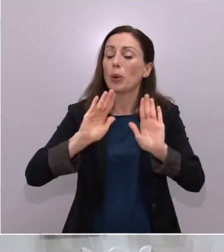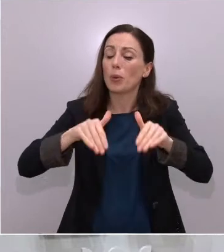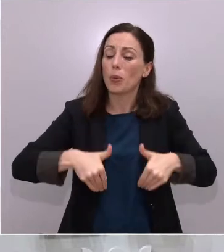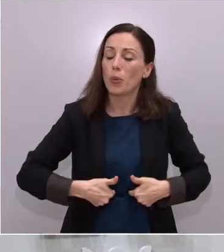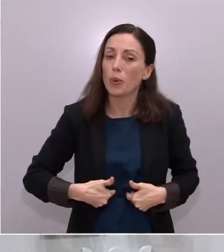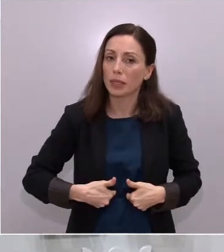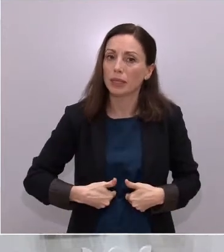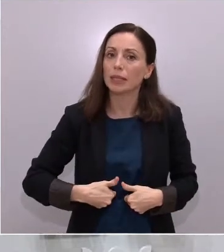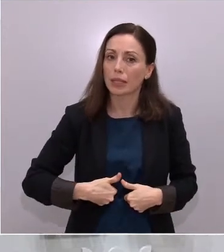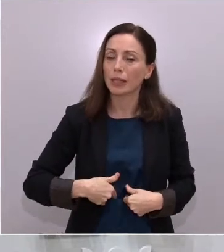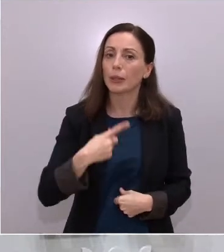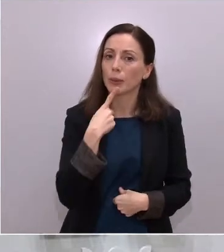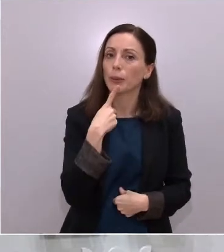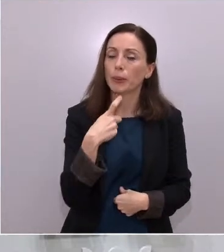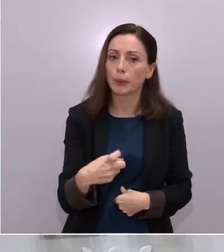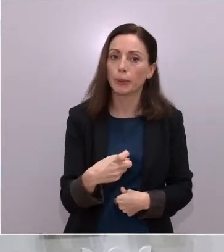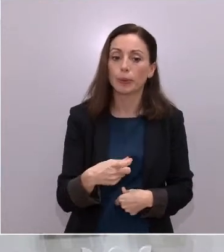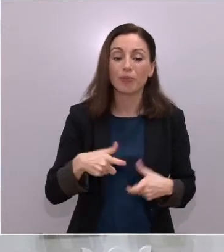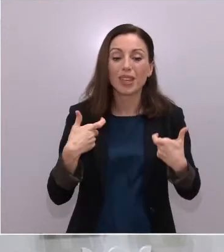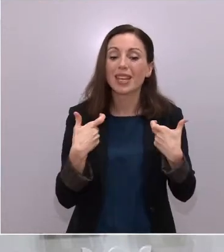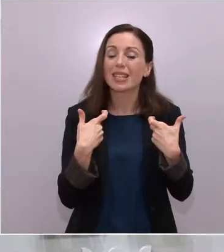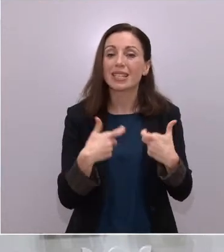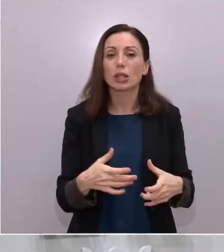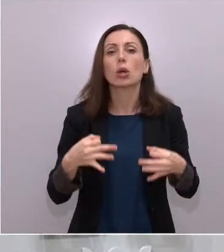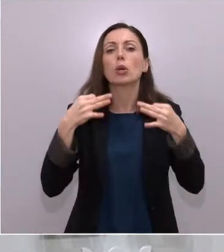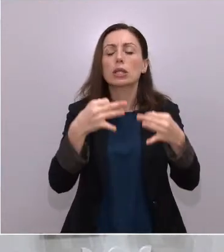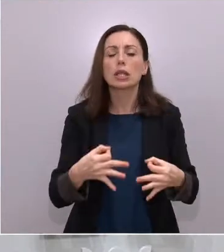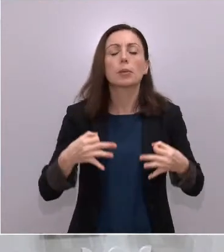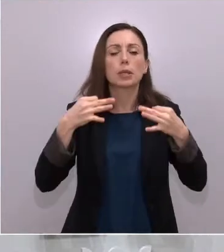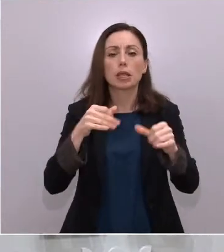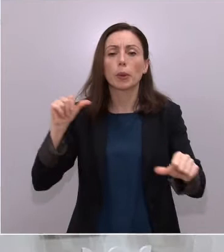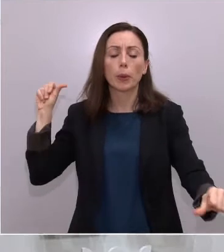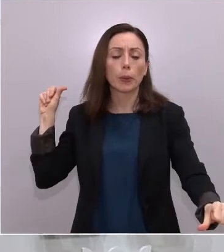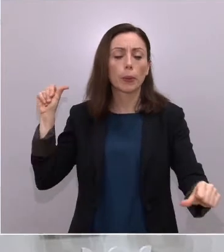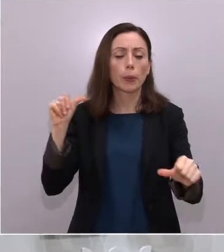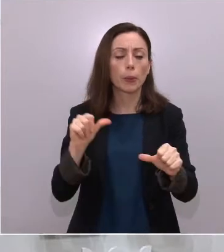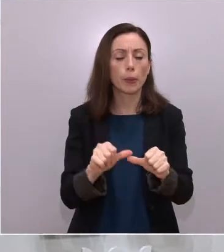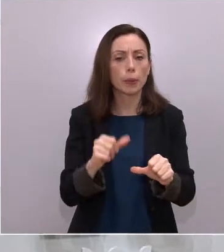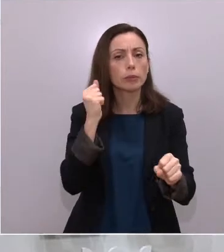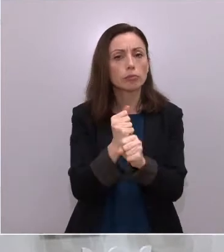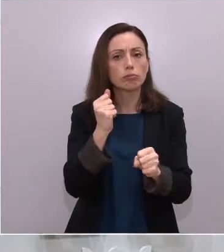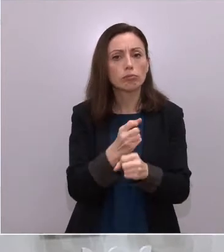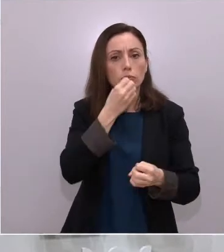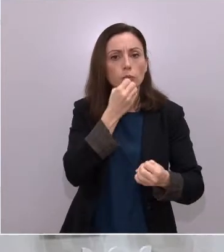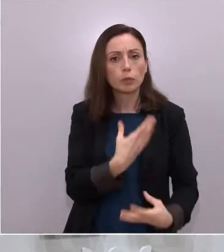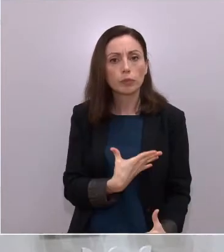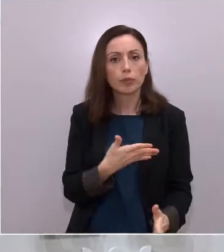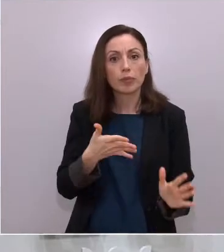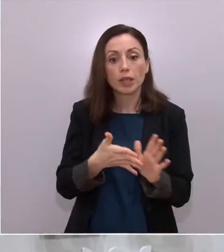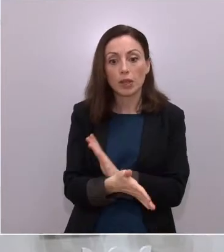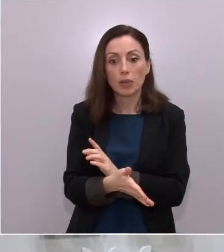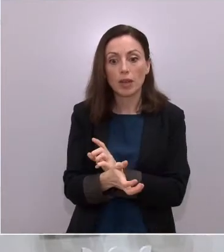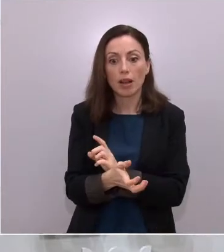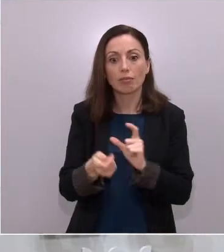recuperar la normalidad. Se trata de un sector que siempre se ha comportado de forma ejemplar y ha sido el buque de salida de nuestro